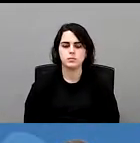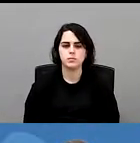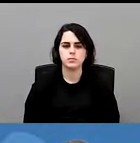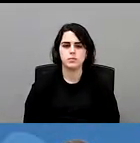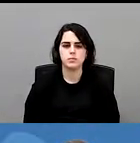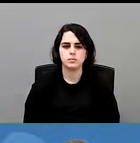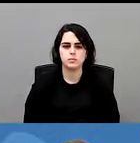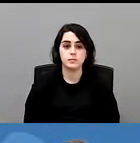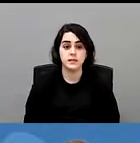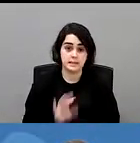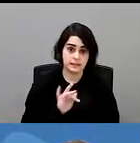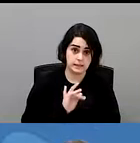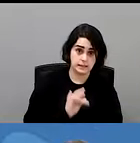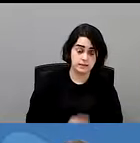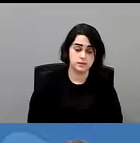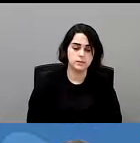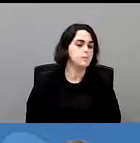Sí.